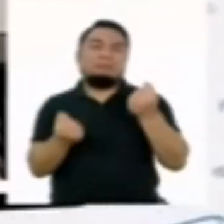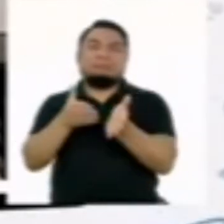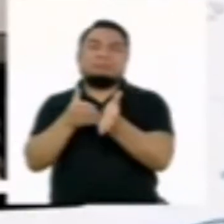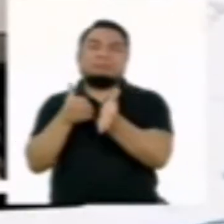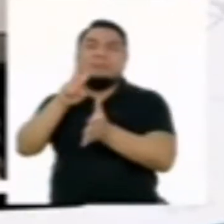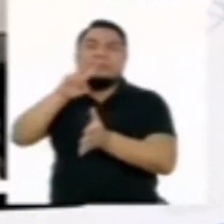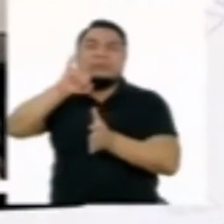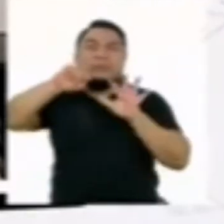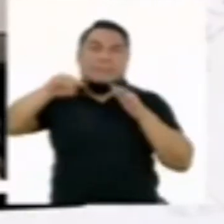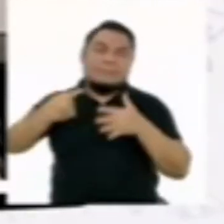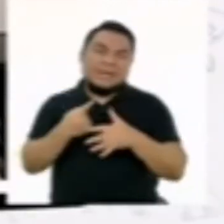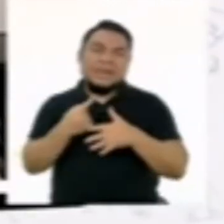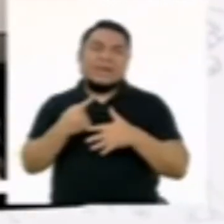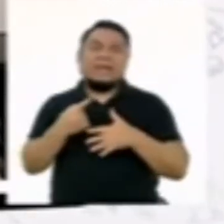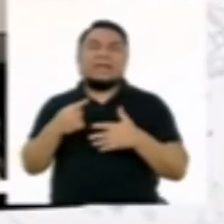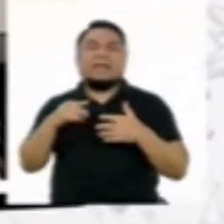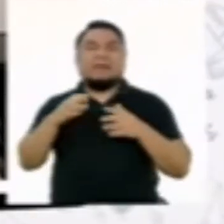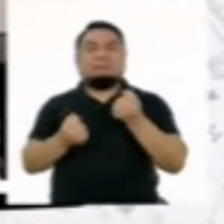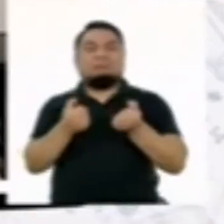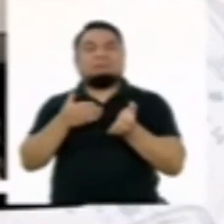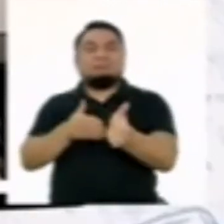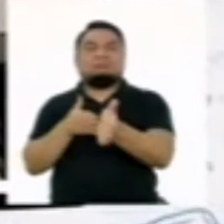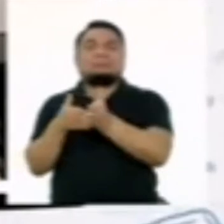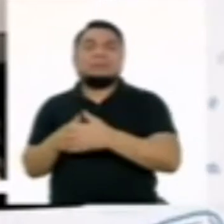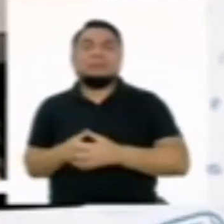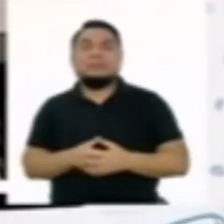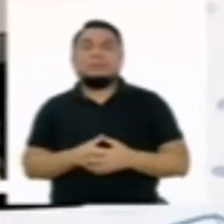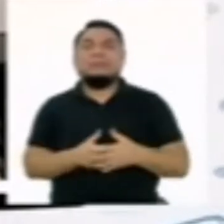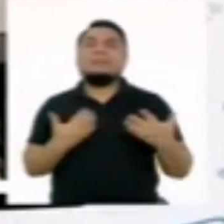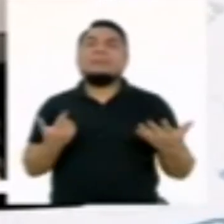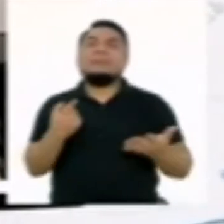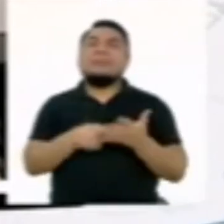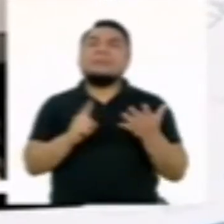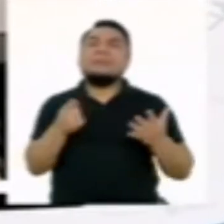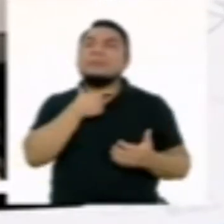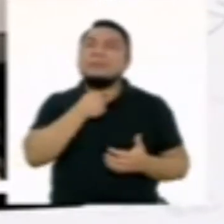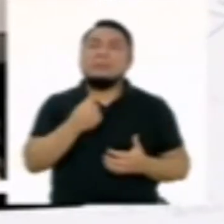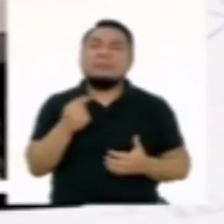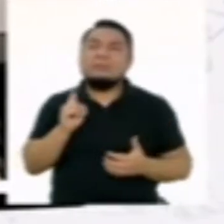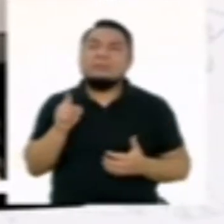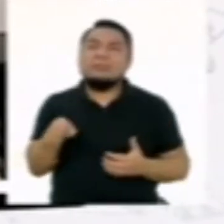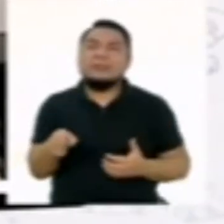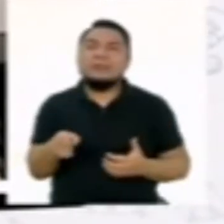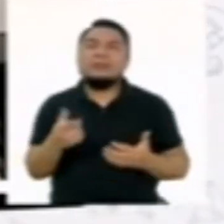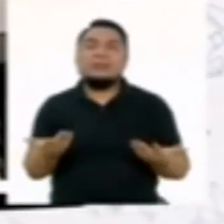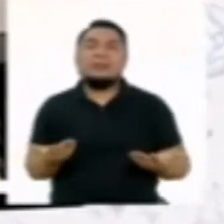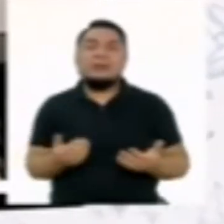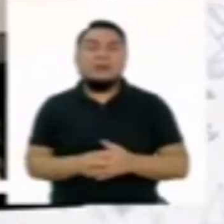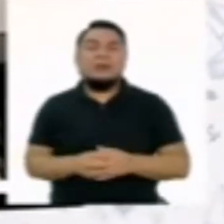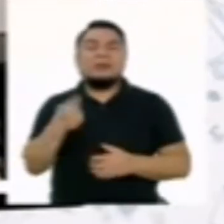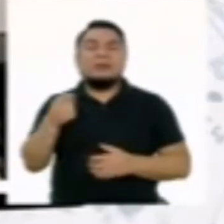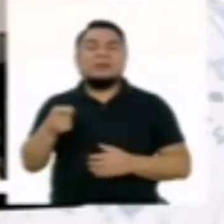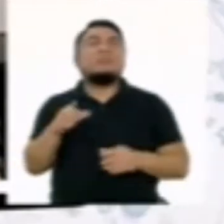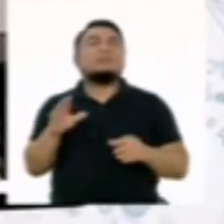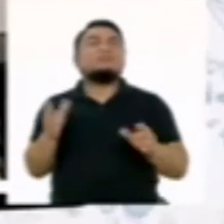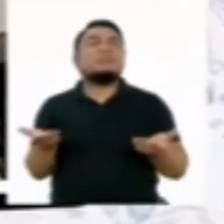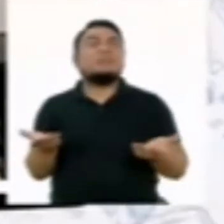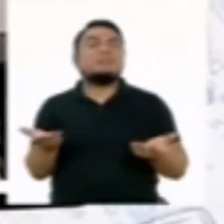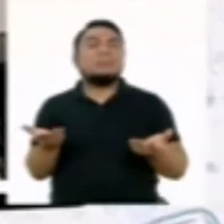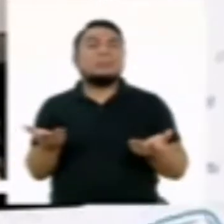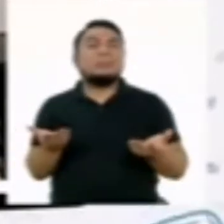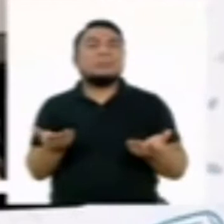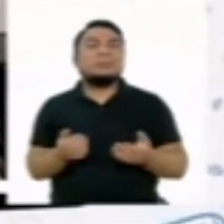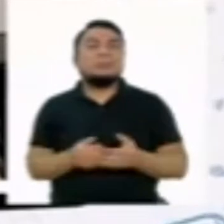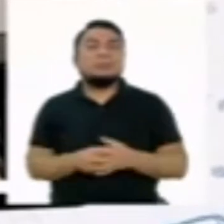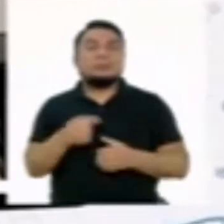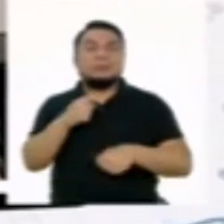vehiculares circulando. ¿Qué es lo que menos me gusta de él? Lo que menos me gusta de él es la aglomeración vehicular